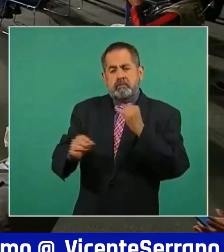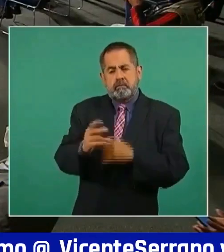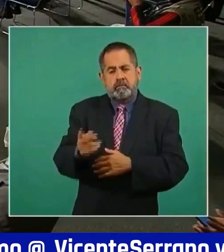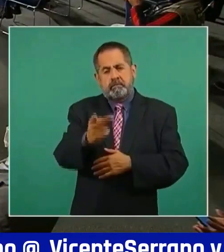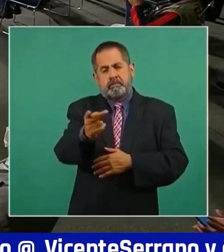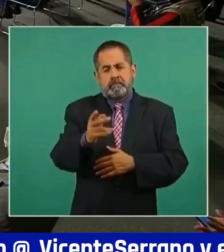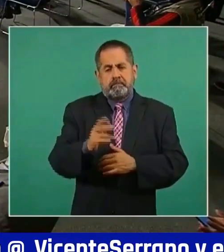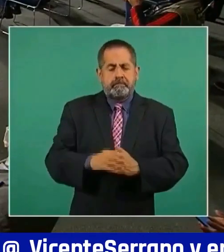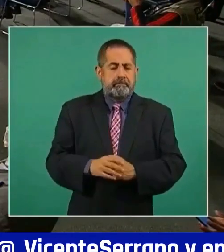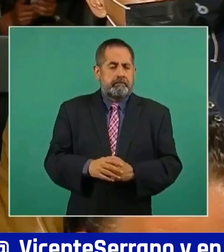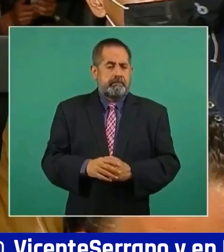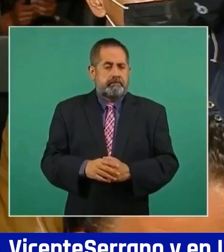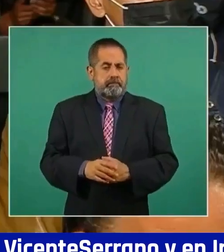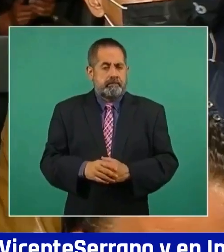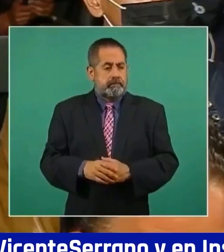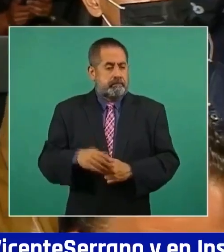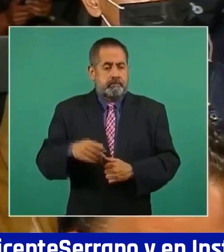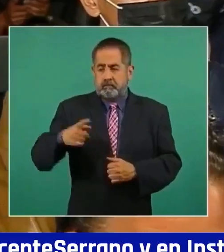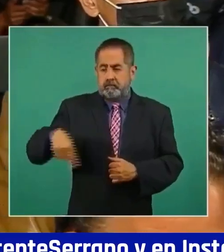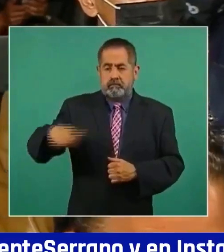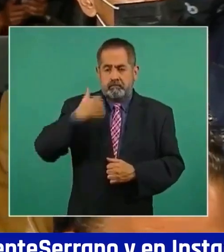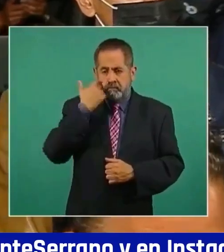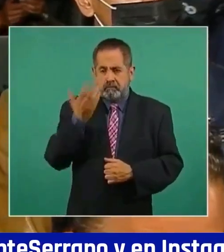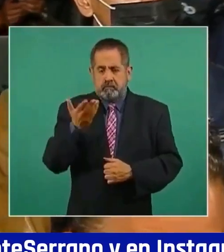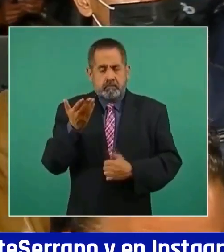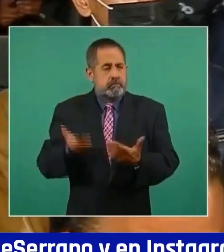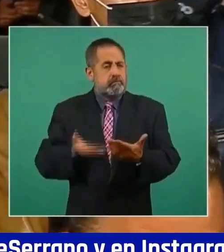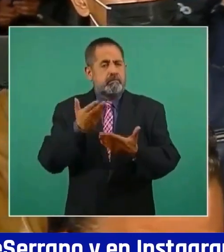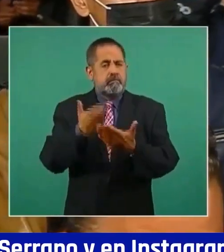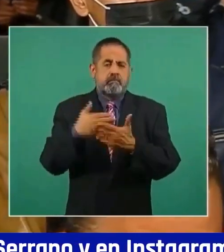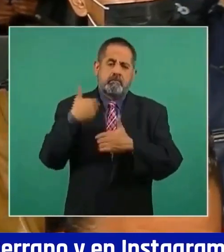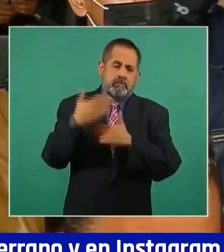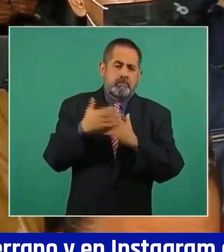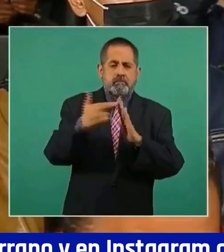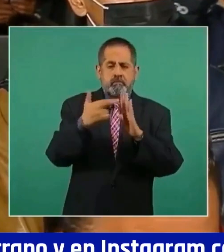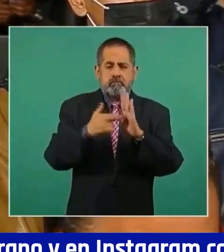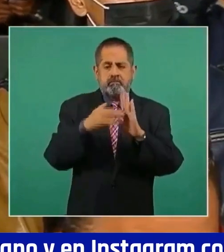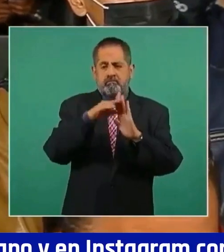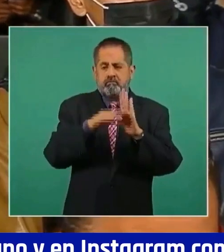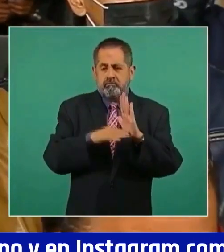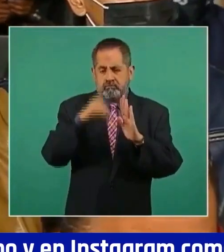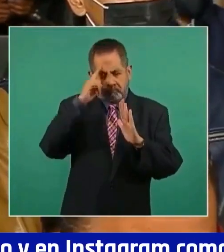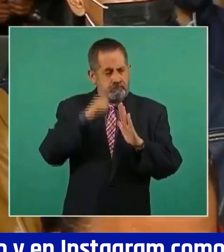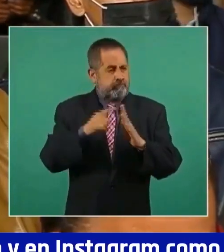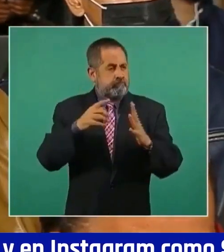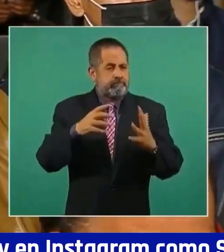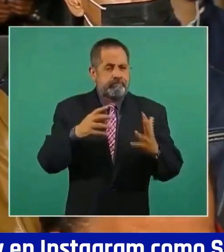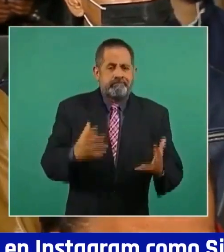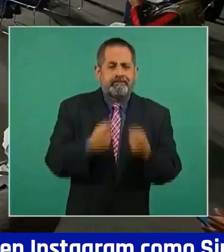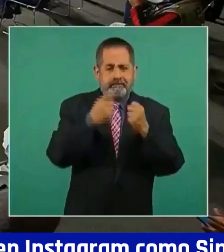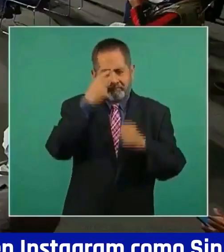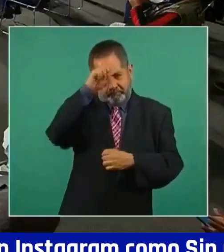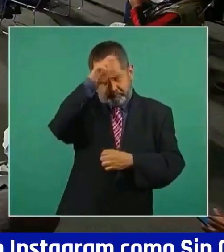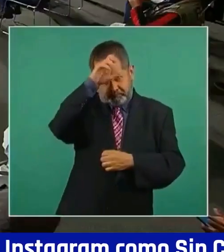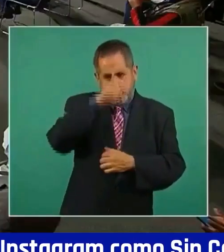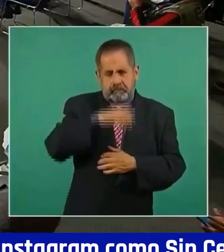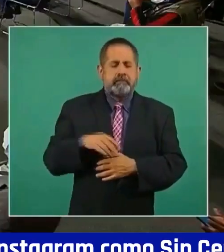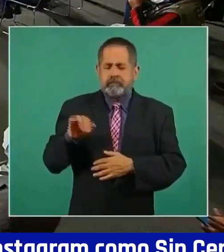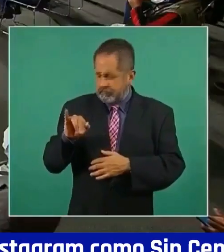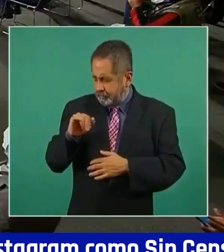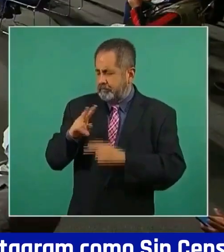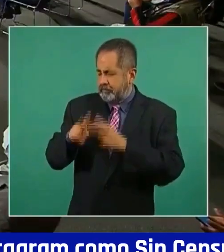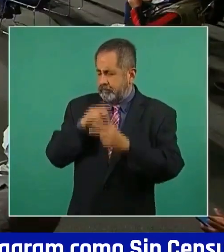Lo que ellos proponen es que exista un protocolo nacional de salvamento minero. Se va a ver todo. Están evaluando.